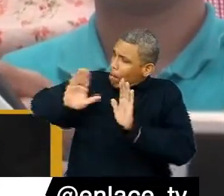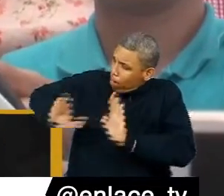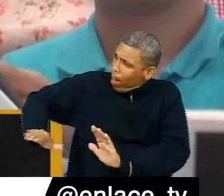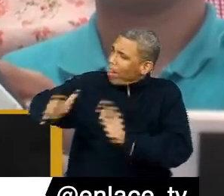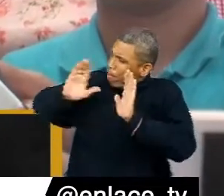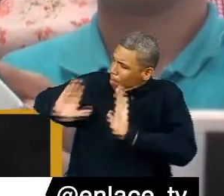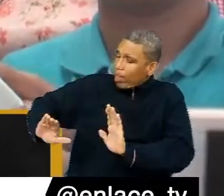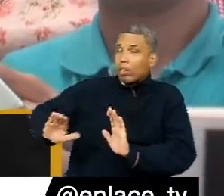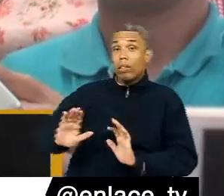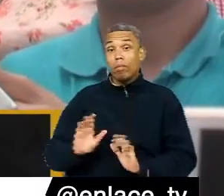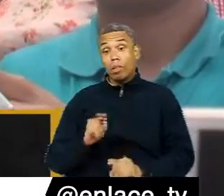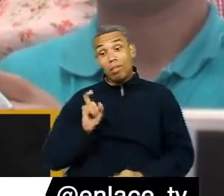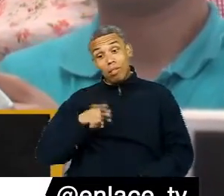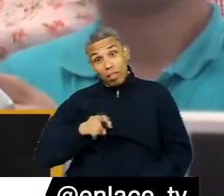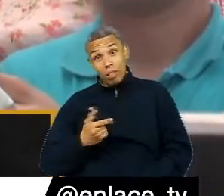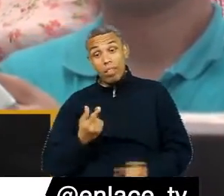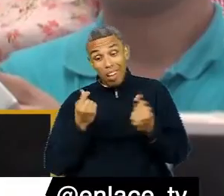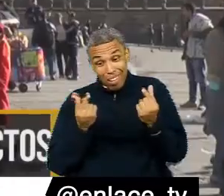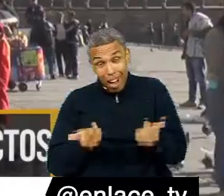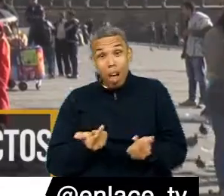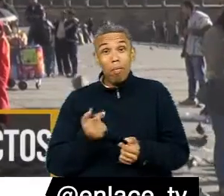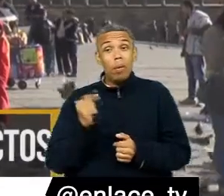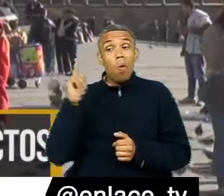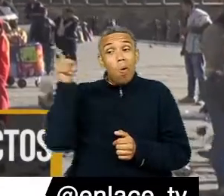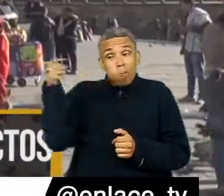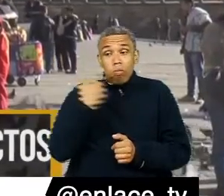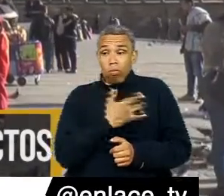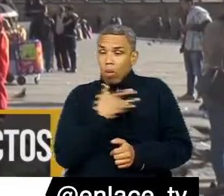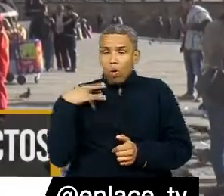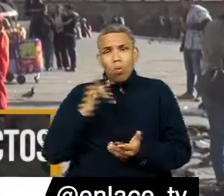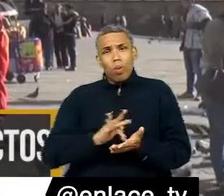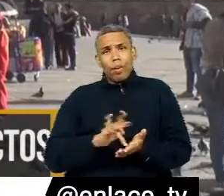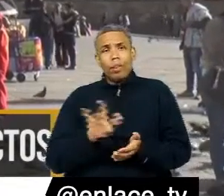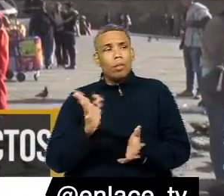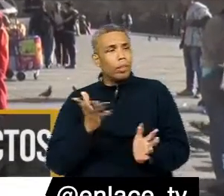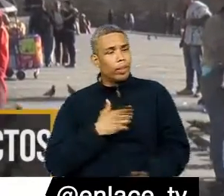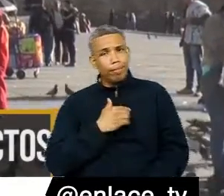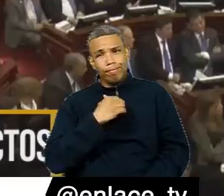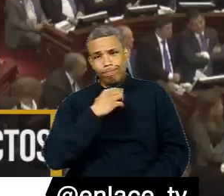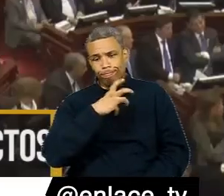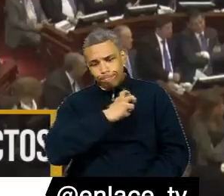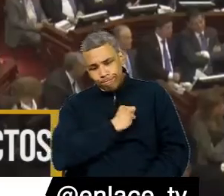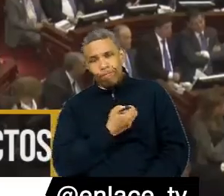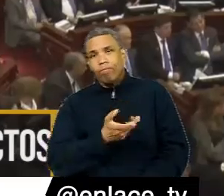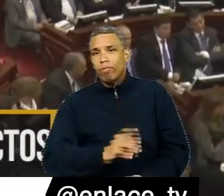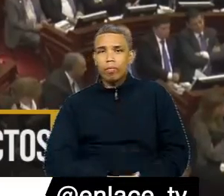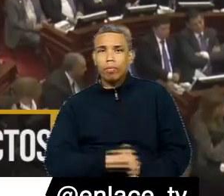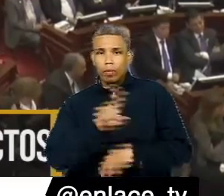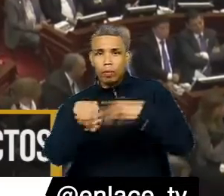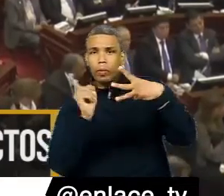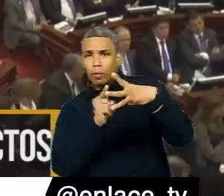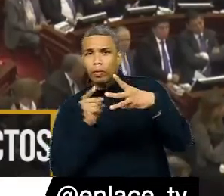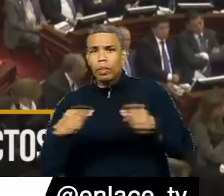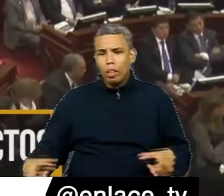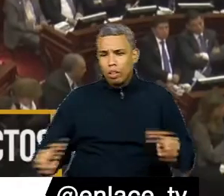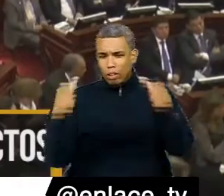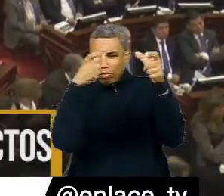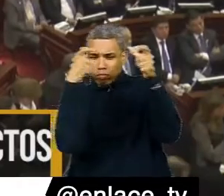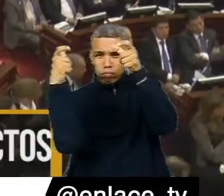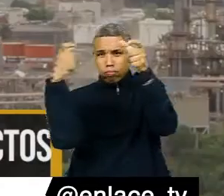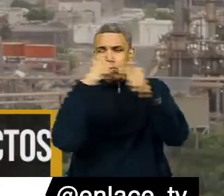los equipos y eso es lo que le da a uno tristeza con eso. El segundo proyecto es el que tiene que ver con el trámite en el Congreso de la República para